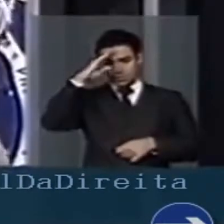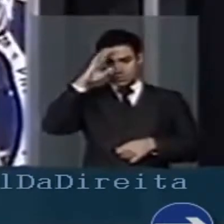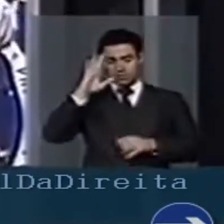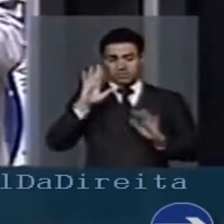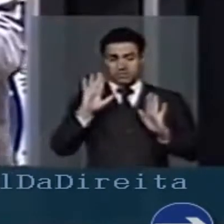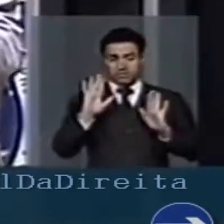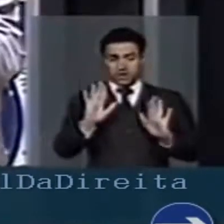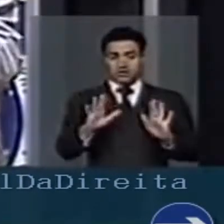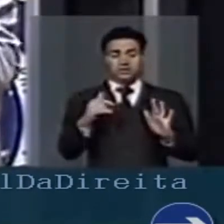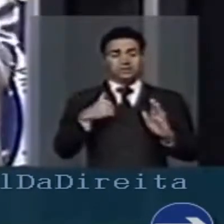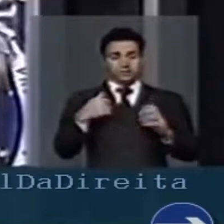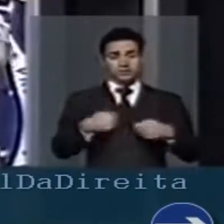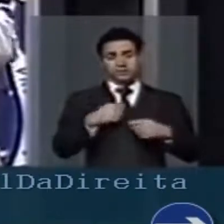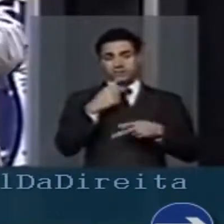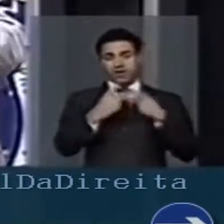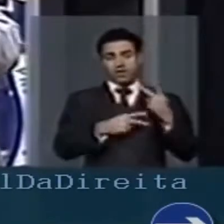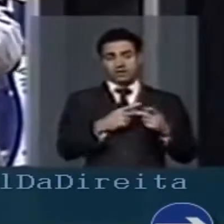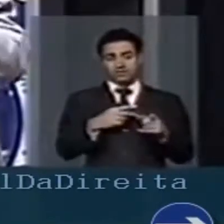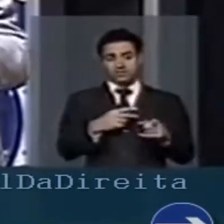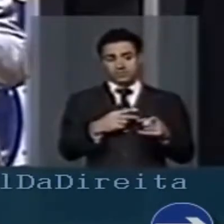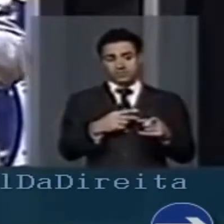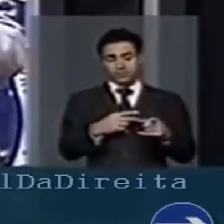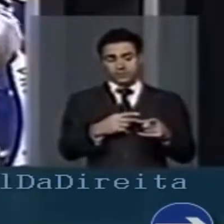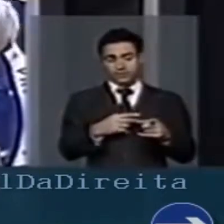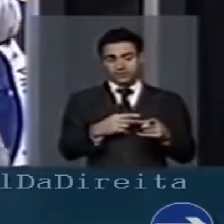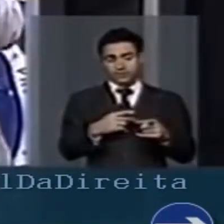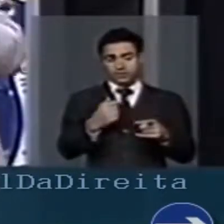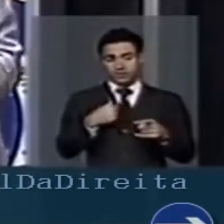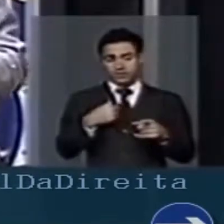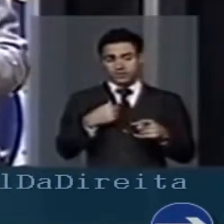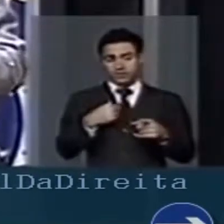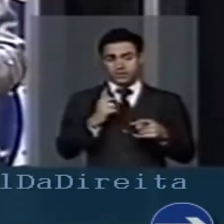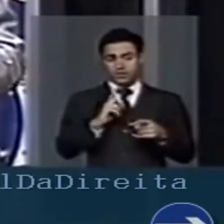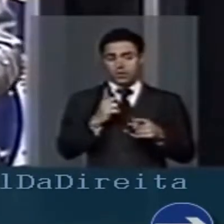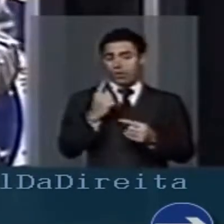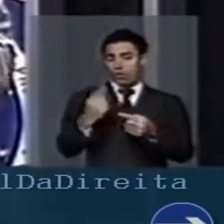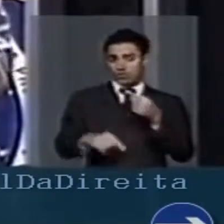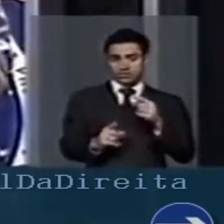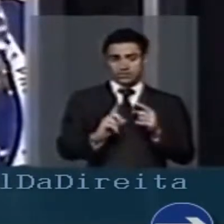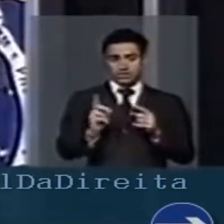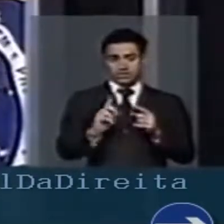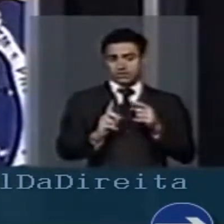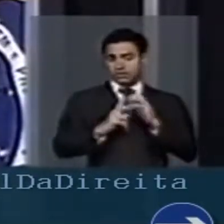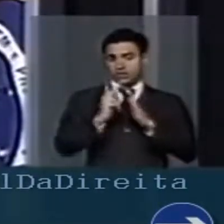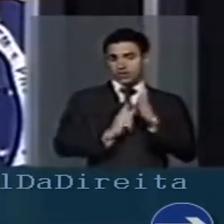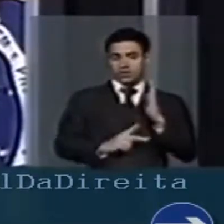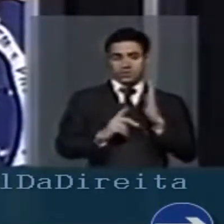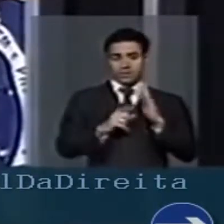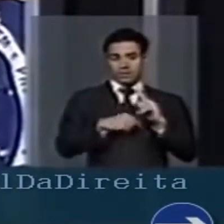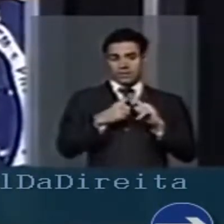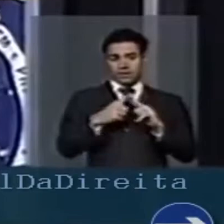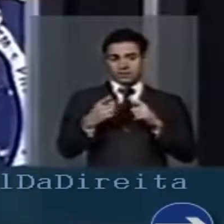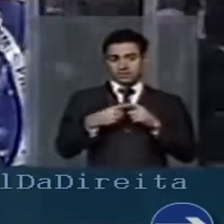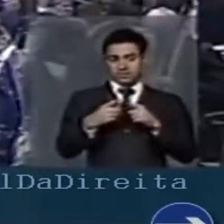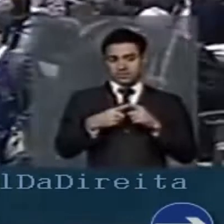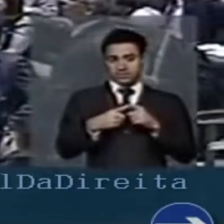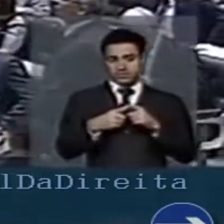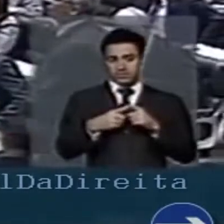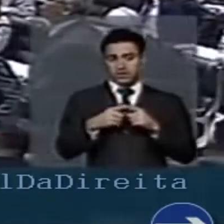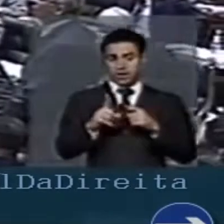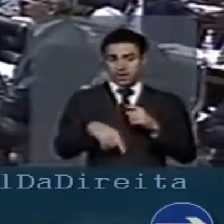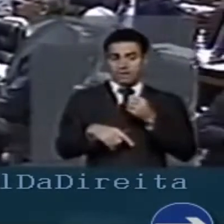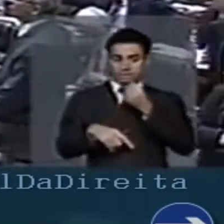tengo que falar eso. Yo no estoy contra en ningún momento del programa Más Médicos. Es muy